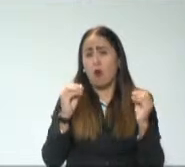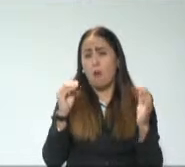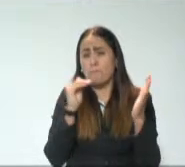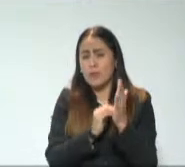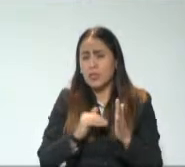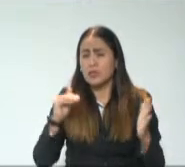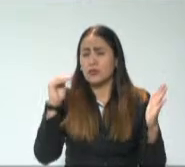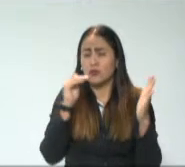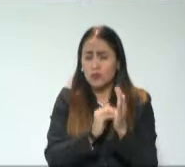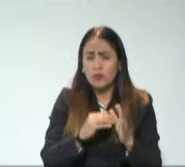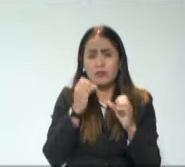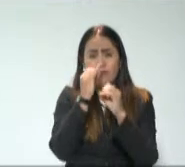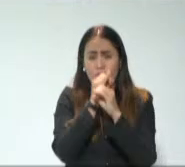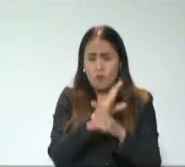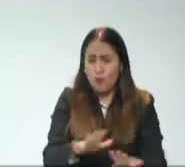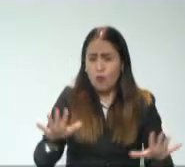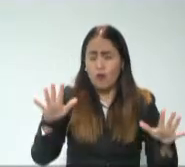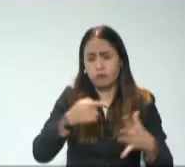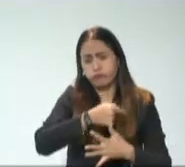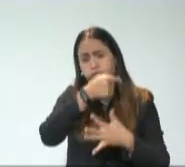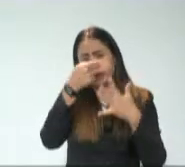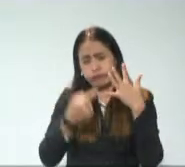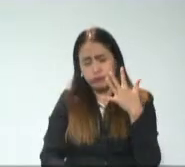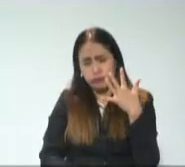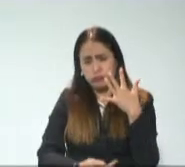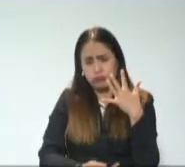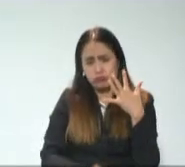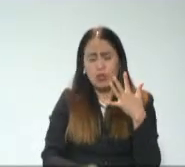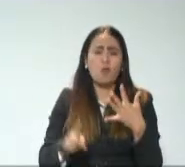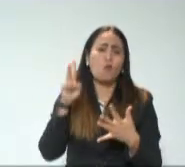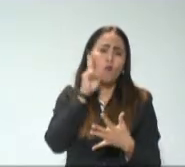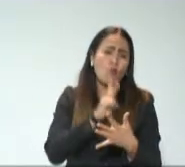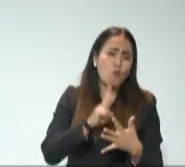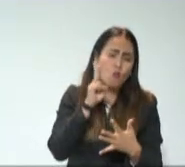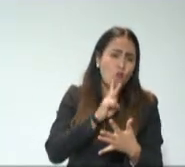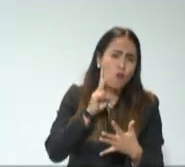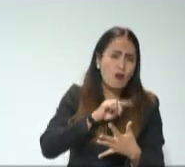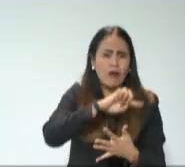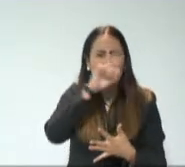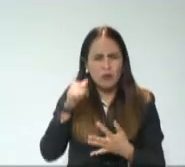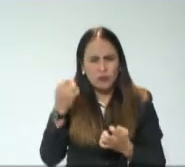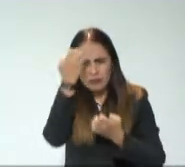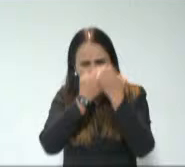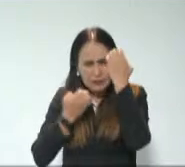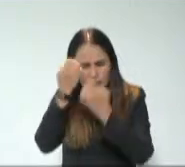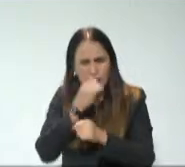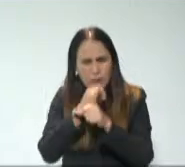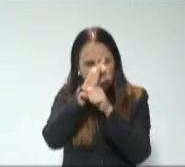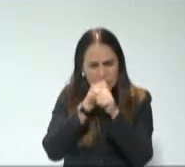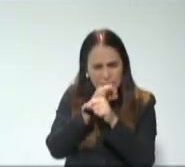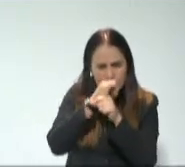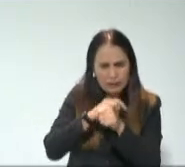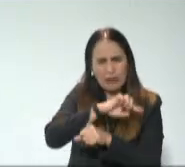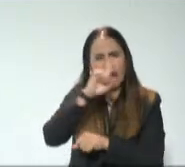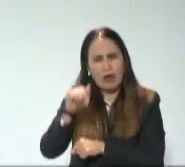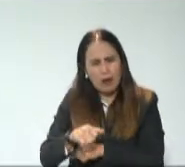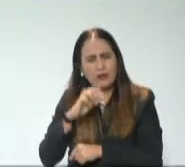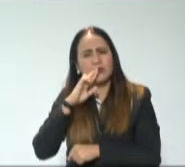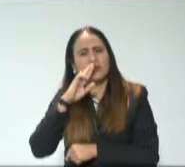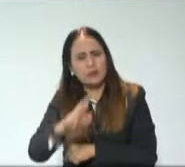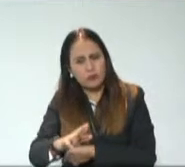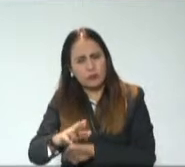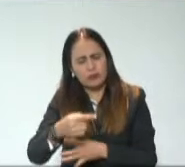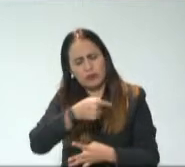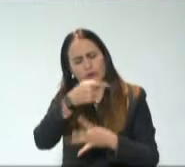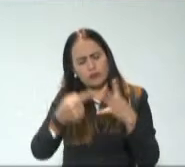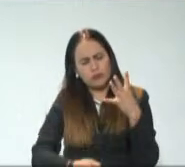de información proveniente de los resultados de los eh estudios que se realizan allí Por qué me refiero a esto